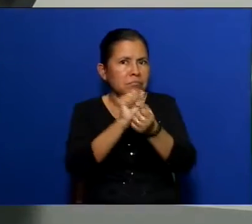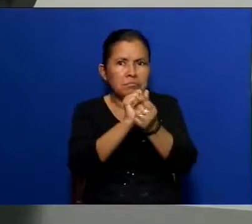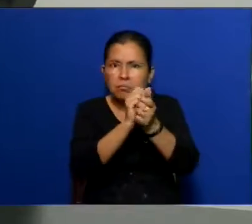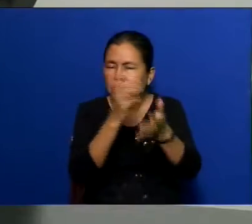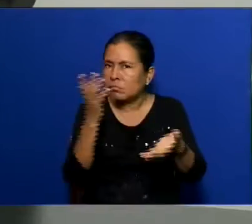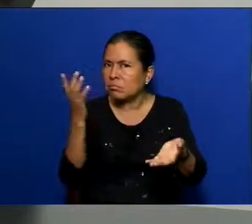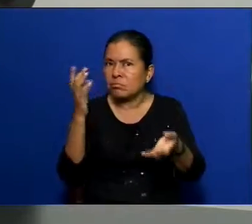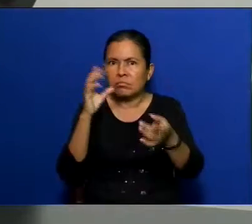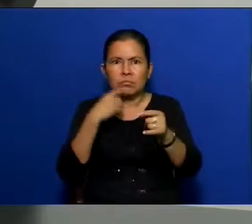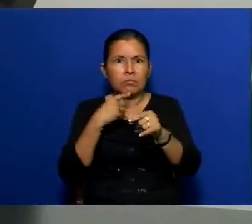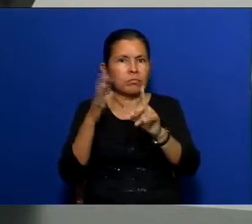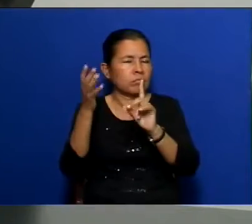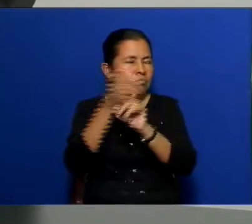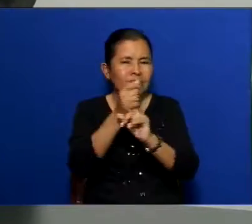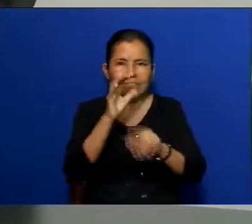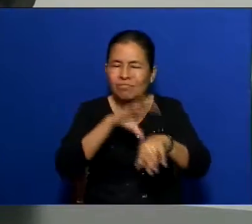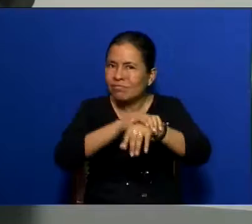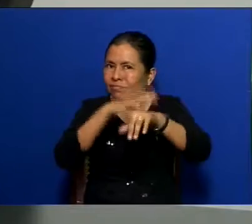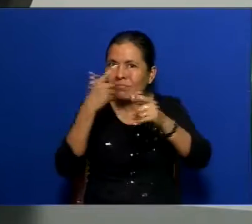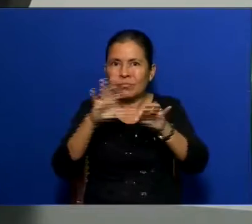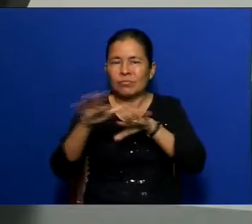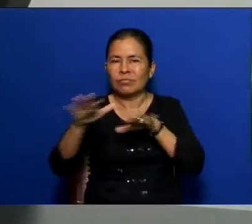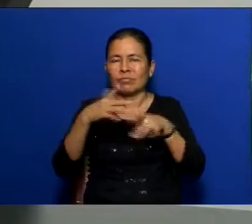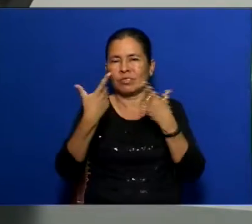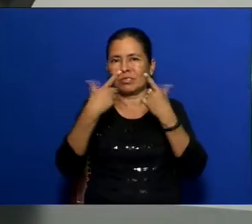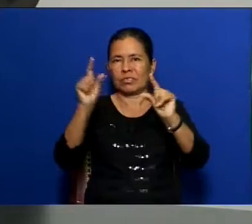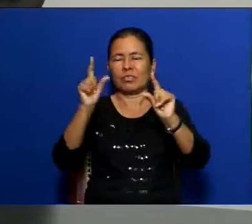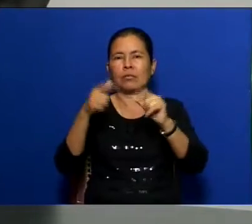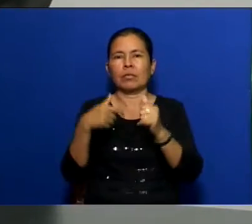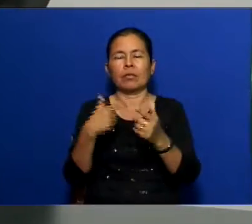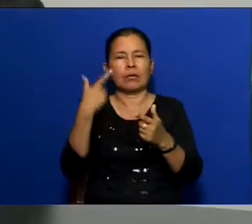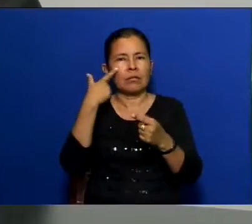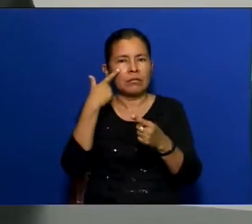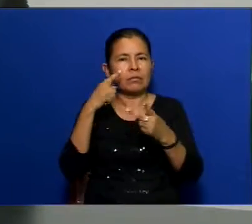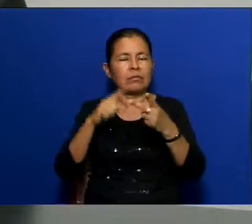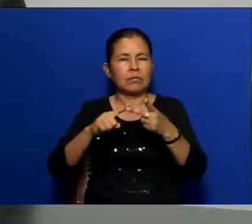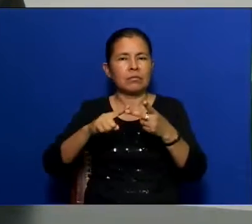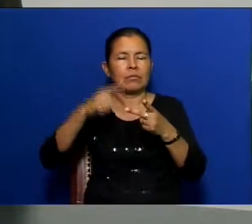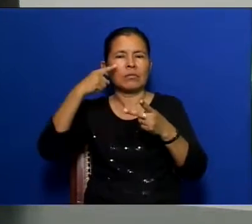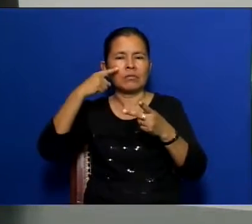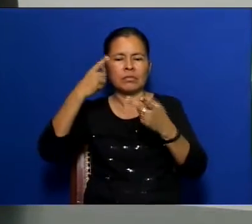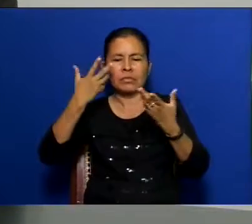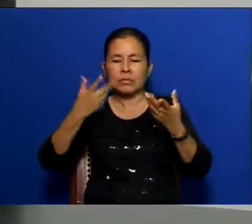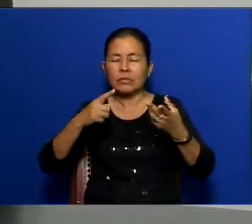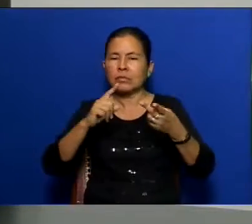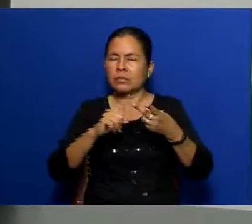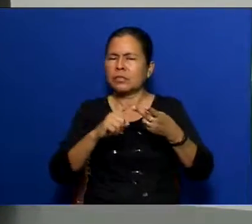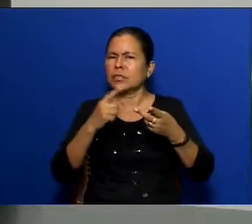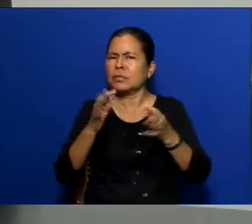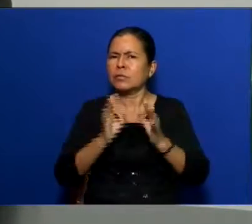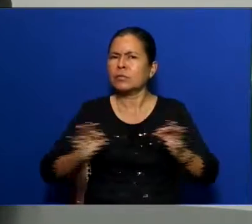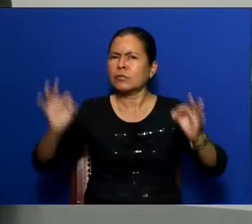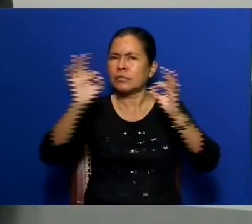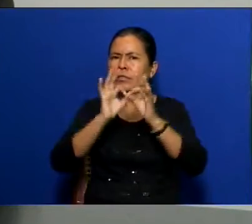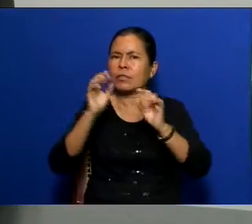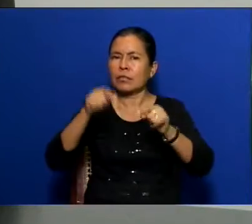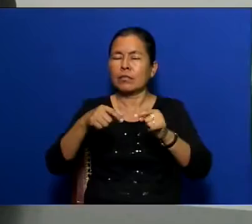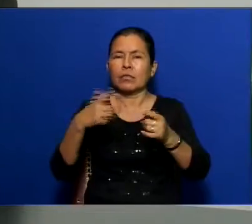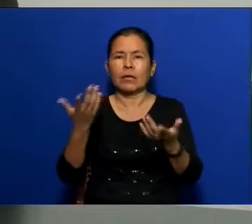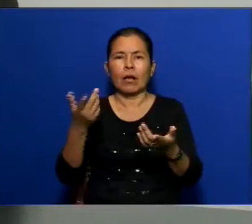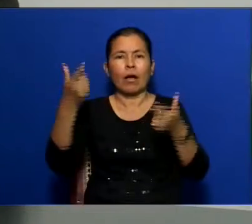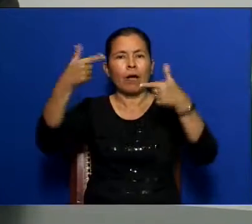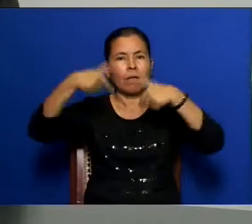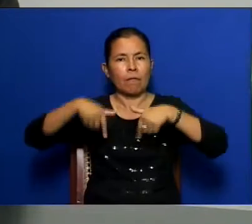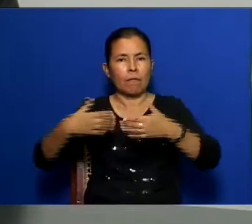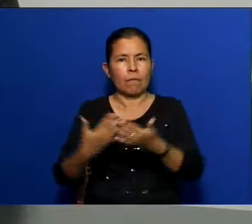porque se presentaba con cierta frecuencia la victimización secundaria. Y realmente que esta